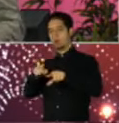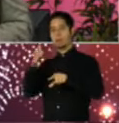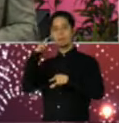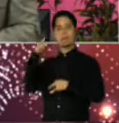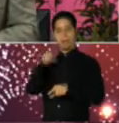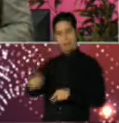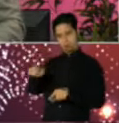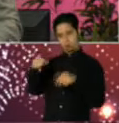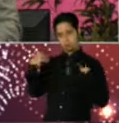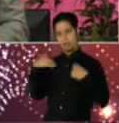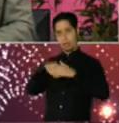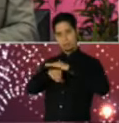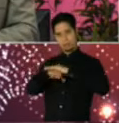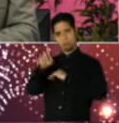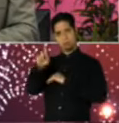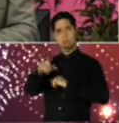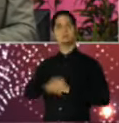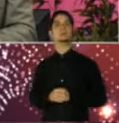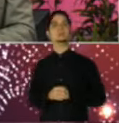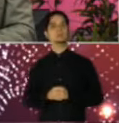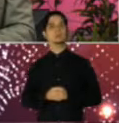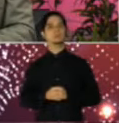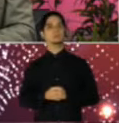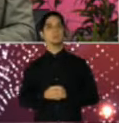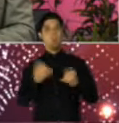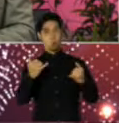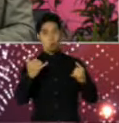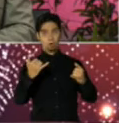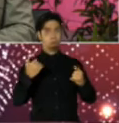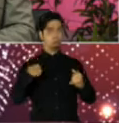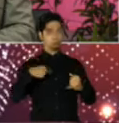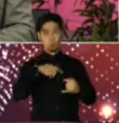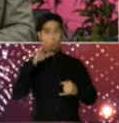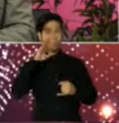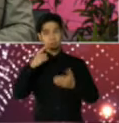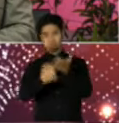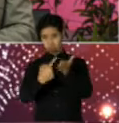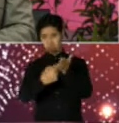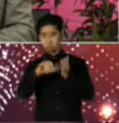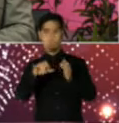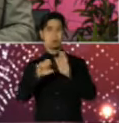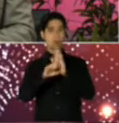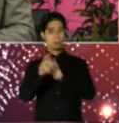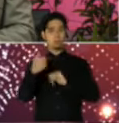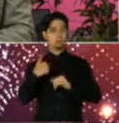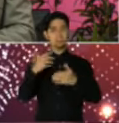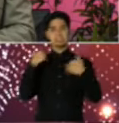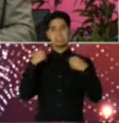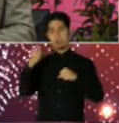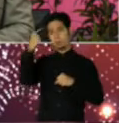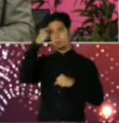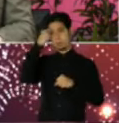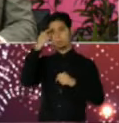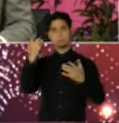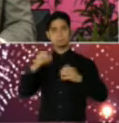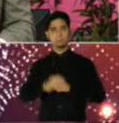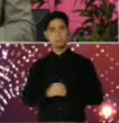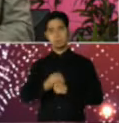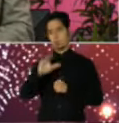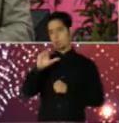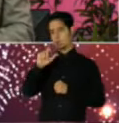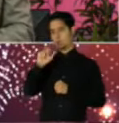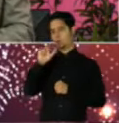a esos medicamentos? Hoy inmediatamente vamos a dilucidar esto. Bien importante, te voy a poner ejemplos en salud mental: benzodiazepina, ¿verdad?, Ativan,